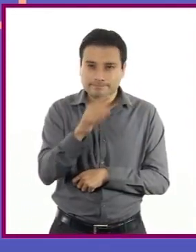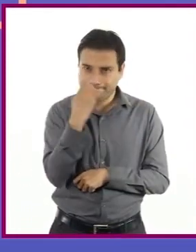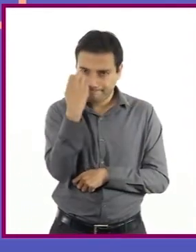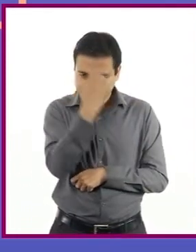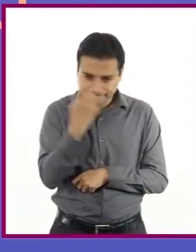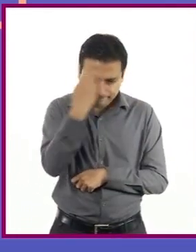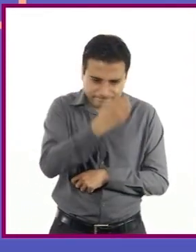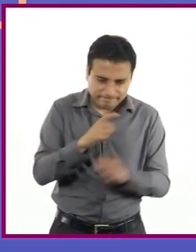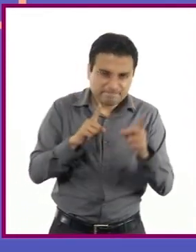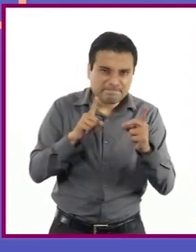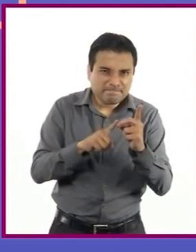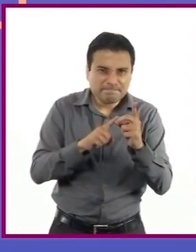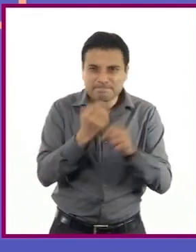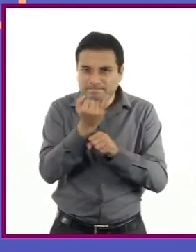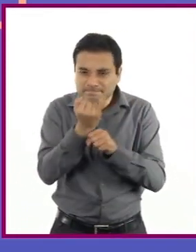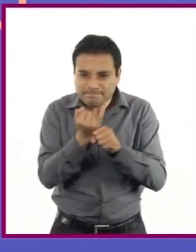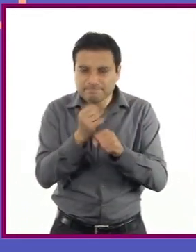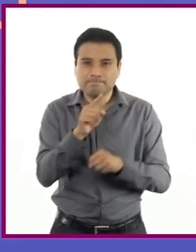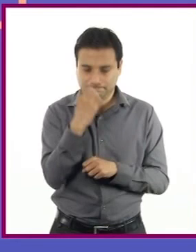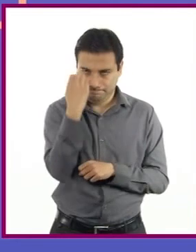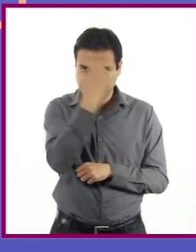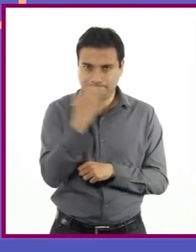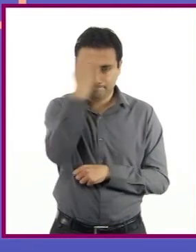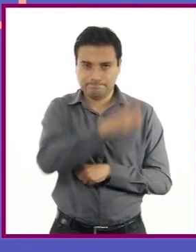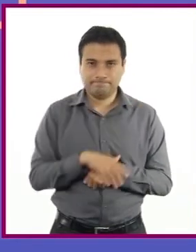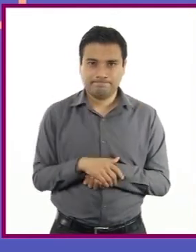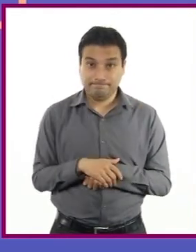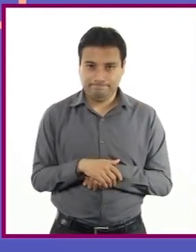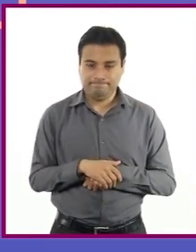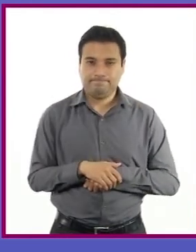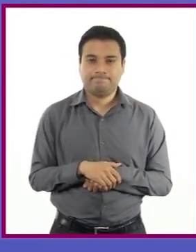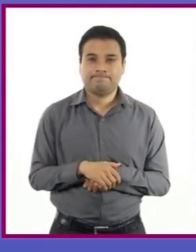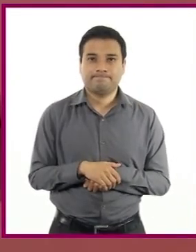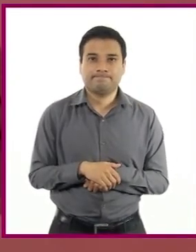sustentada en fuentes de calidad. Eviten que carezca de sustento.